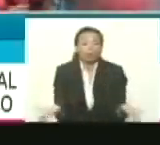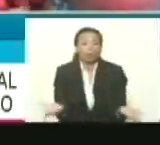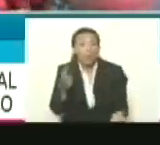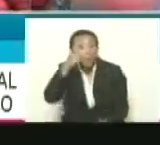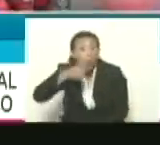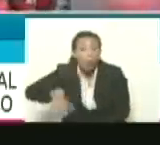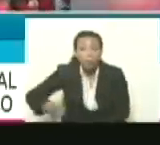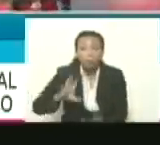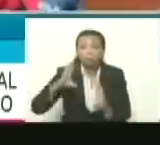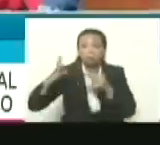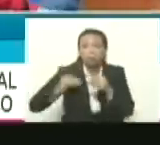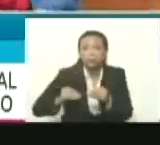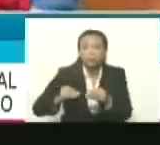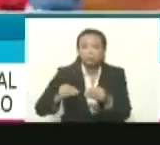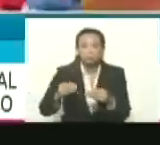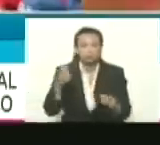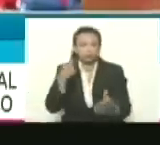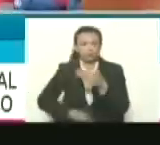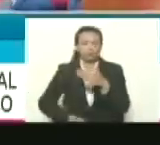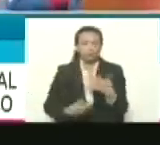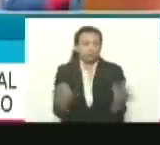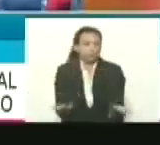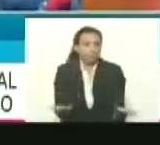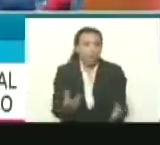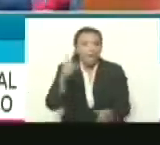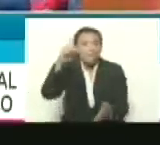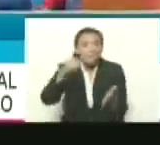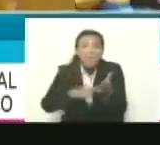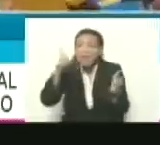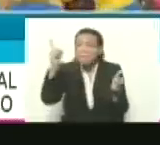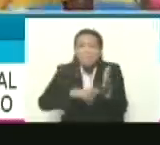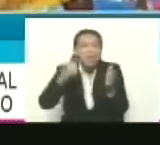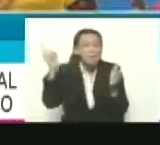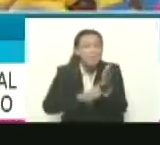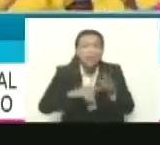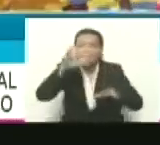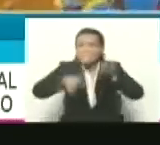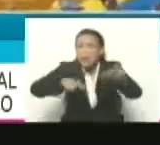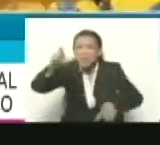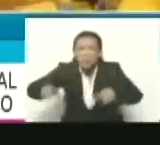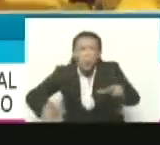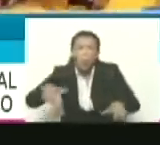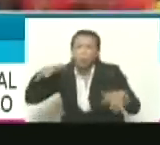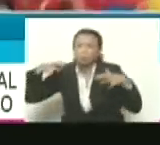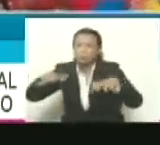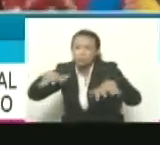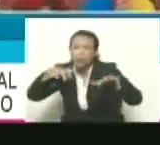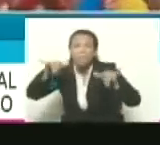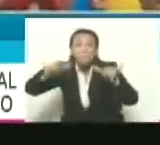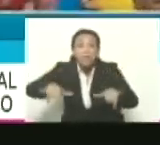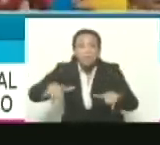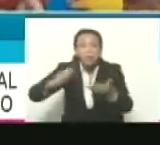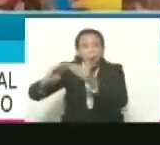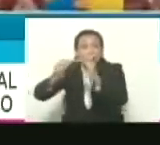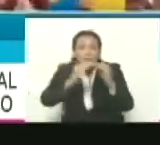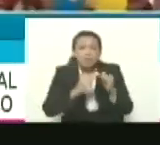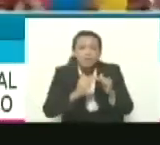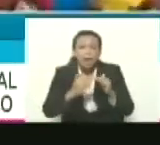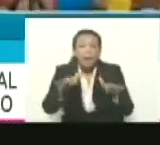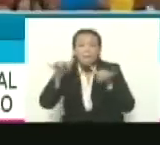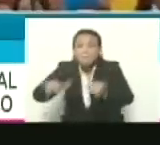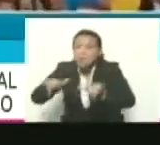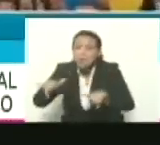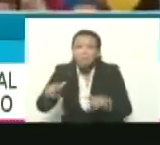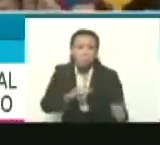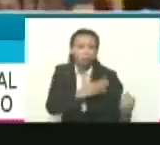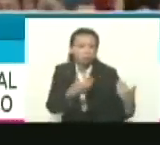pueblo. Imagínense que miles de compatriotas se están movilizando en su localidad. Se están